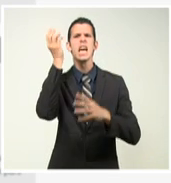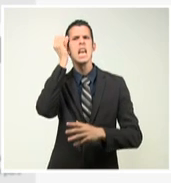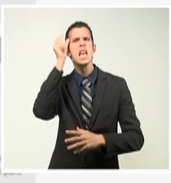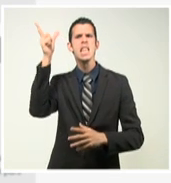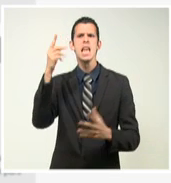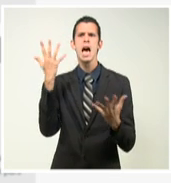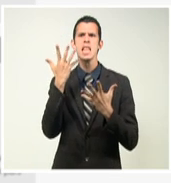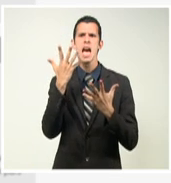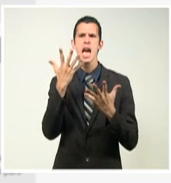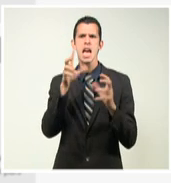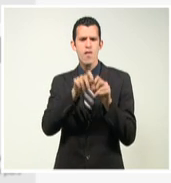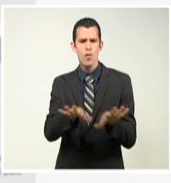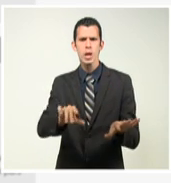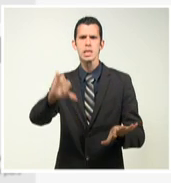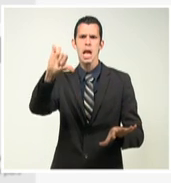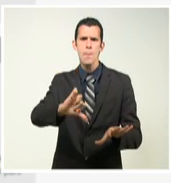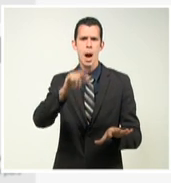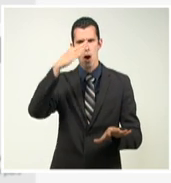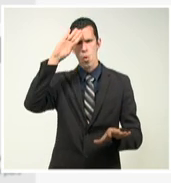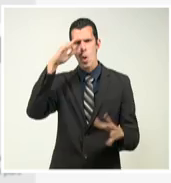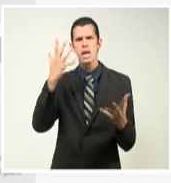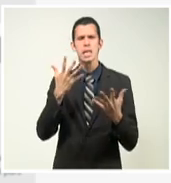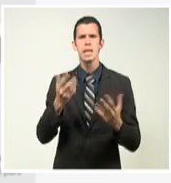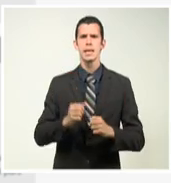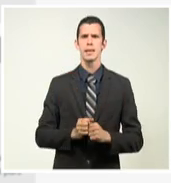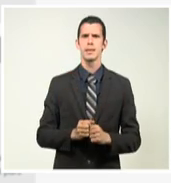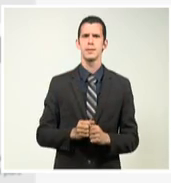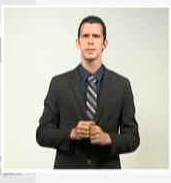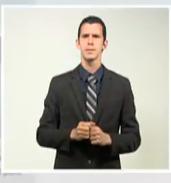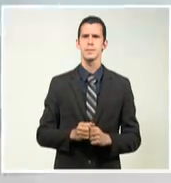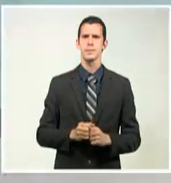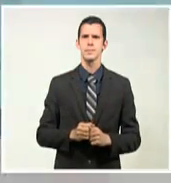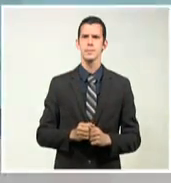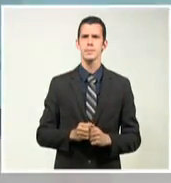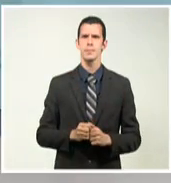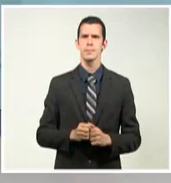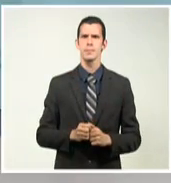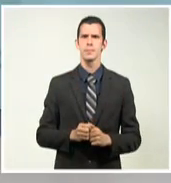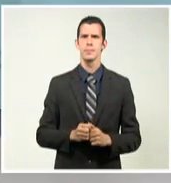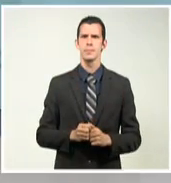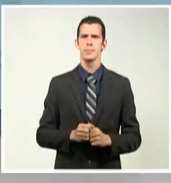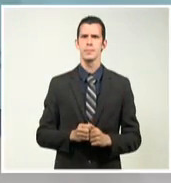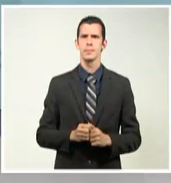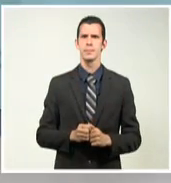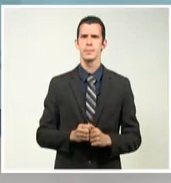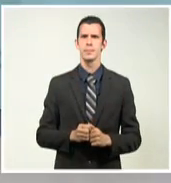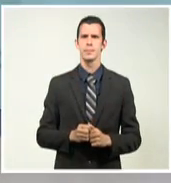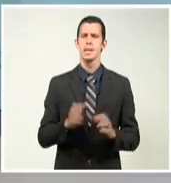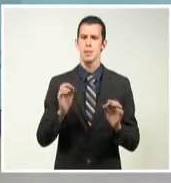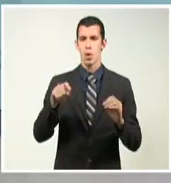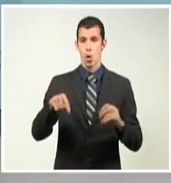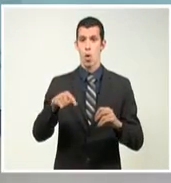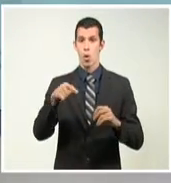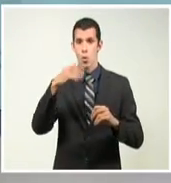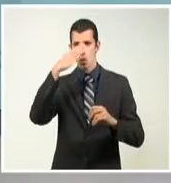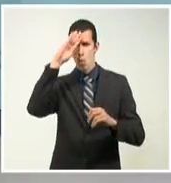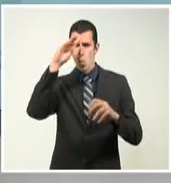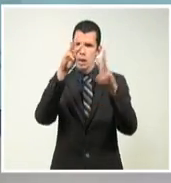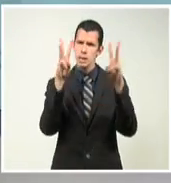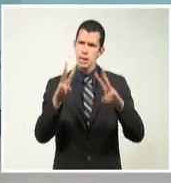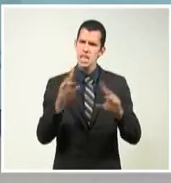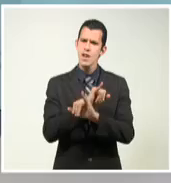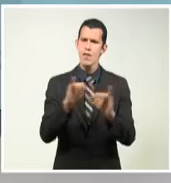articulación contrarrevolucionaria, firmado por el joven analista de medios de comunicación en nuestro país, Javier Gómez Sánchez. Ya hablamos, ustedes recordarán